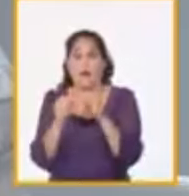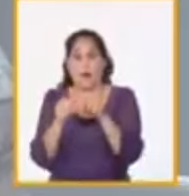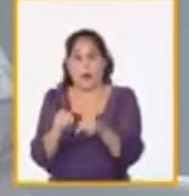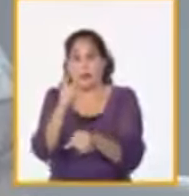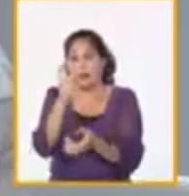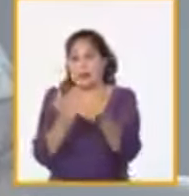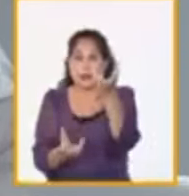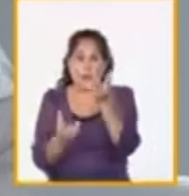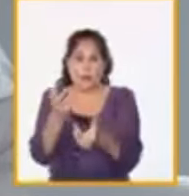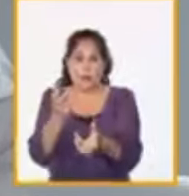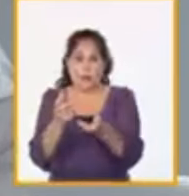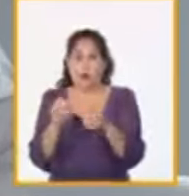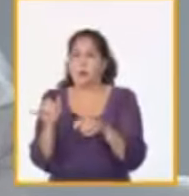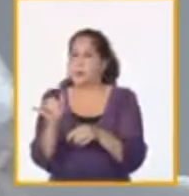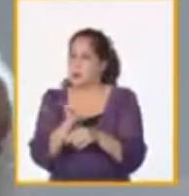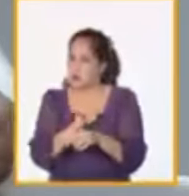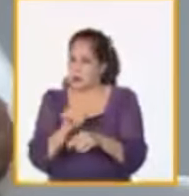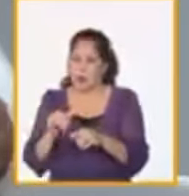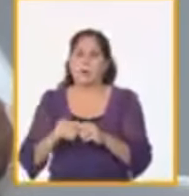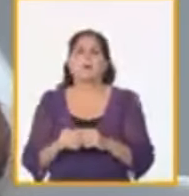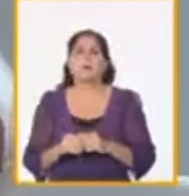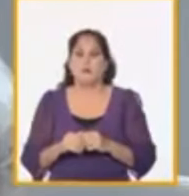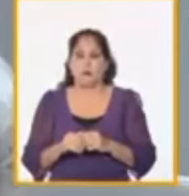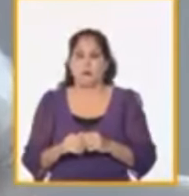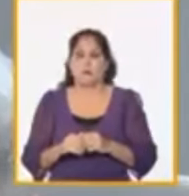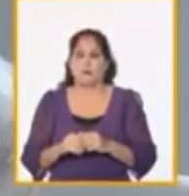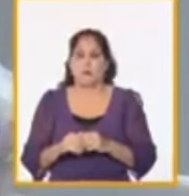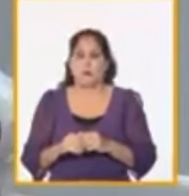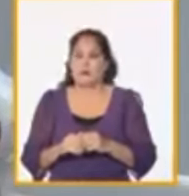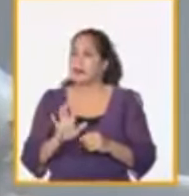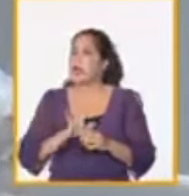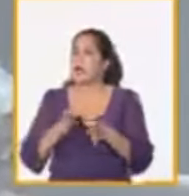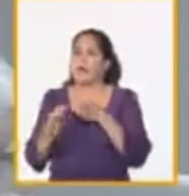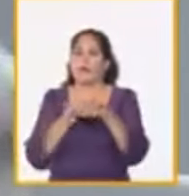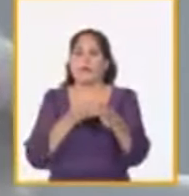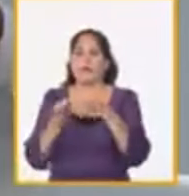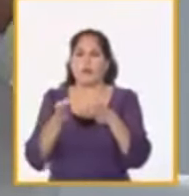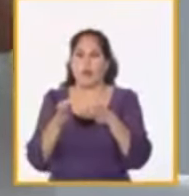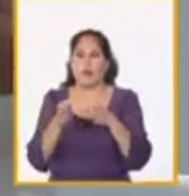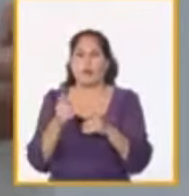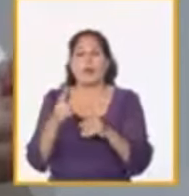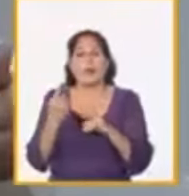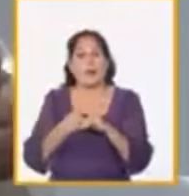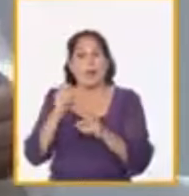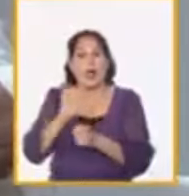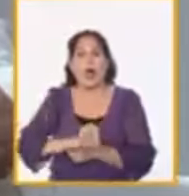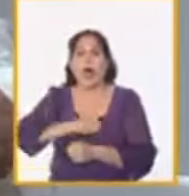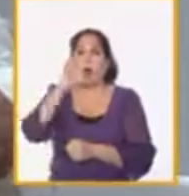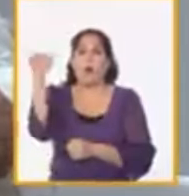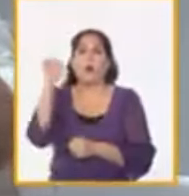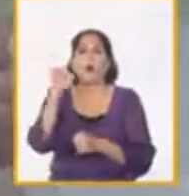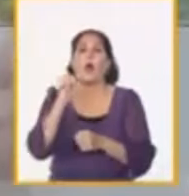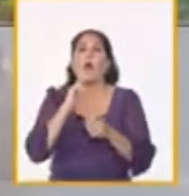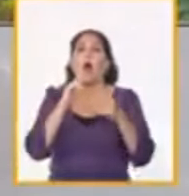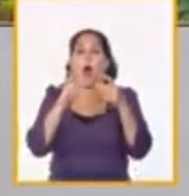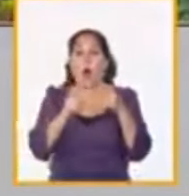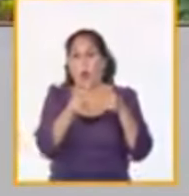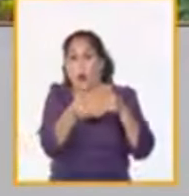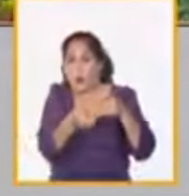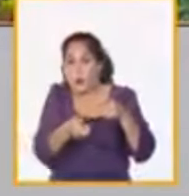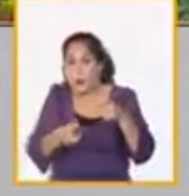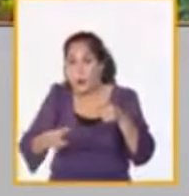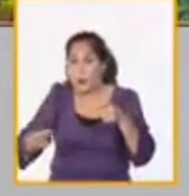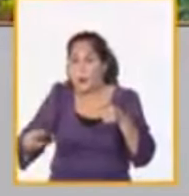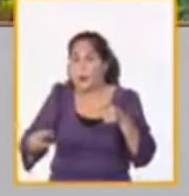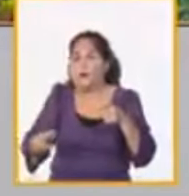Cienfuegos, y Juragua, que está funcionando y que ha logrado, ese sí ha logrado trasvasar todos los millones que